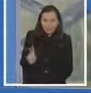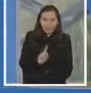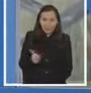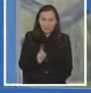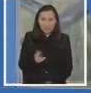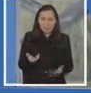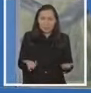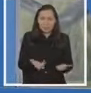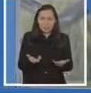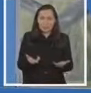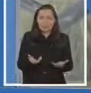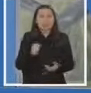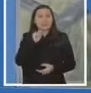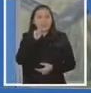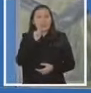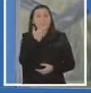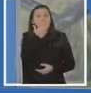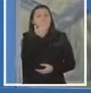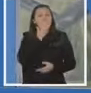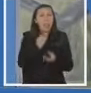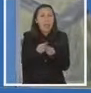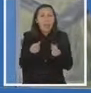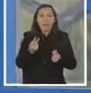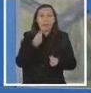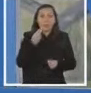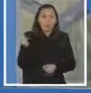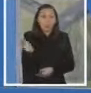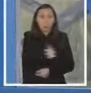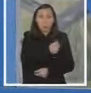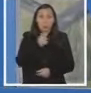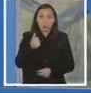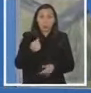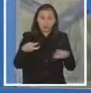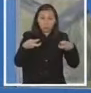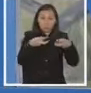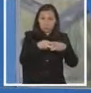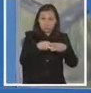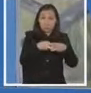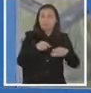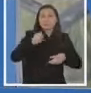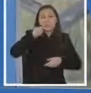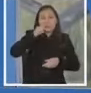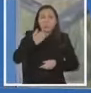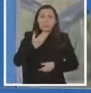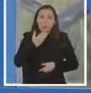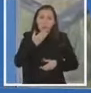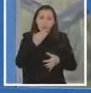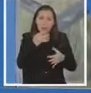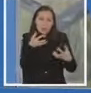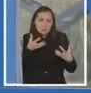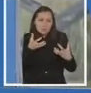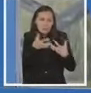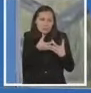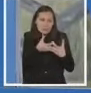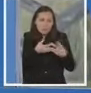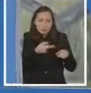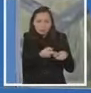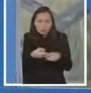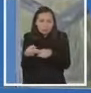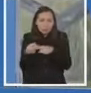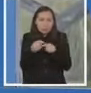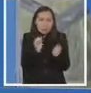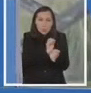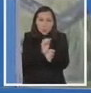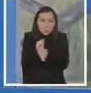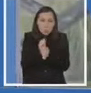contrario, es algo que mejora la calidad de vida de todos. Los sindicatos son también cohesión social. Y eso es